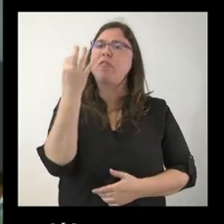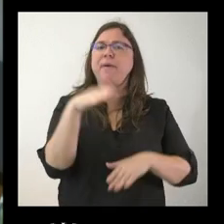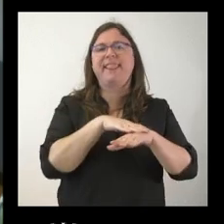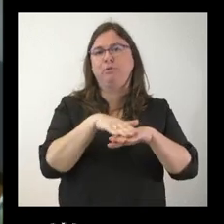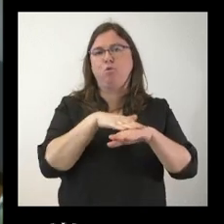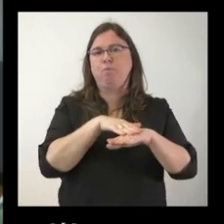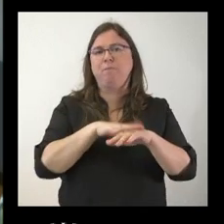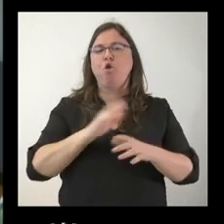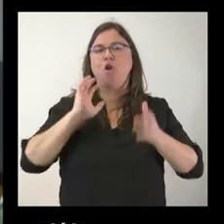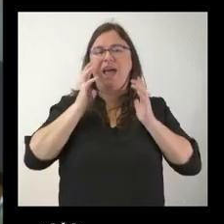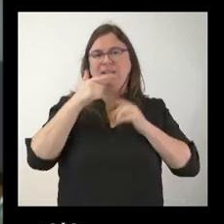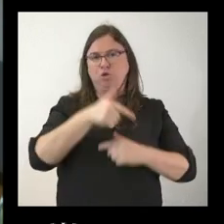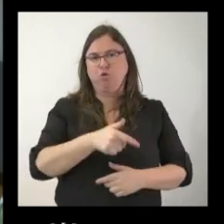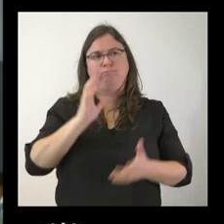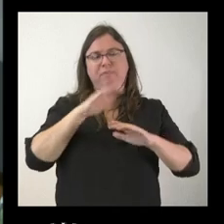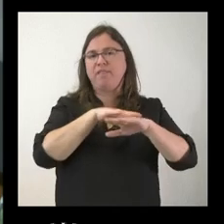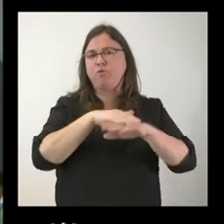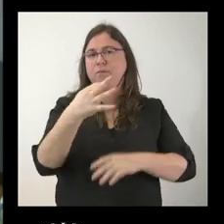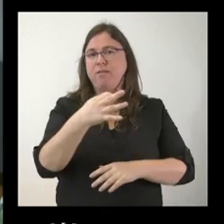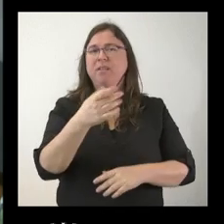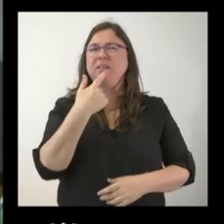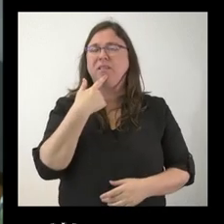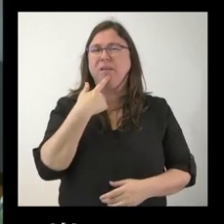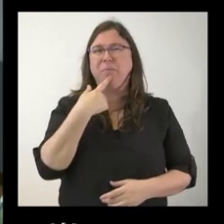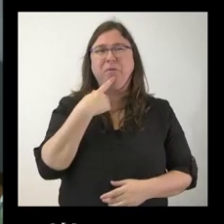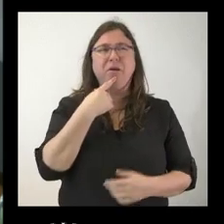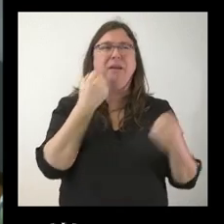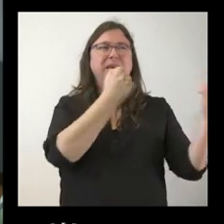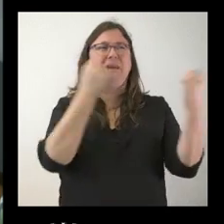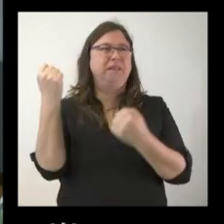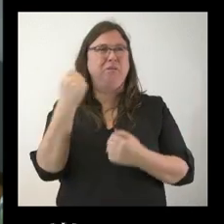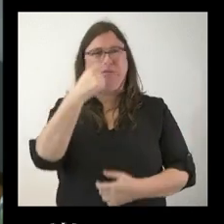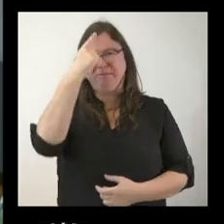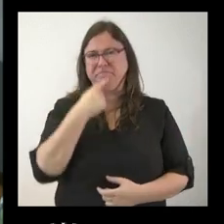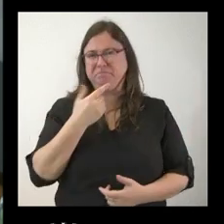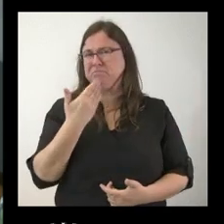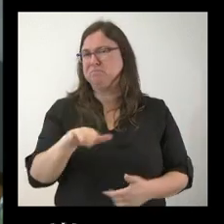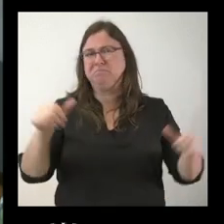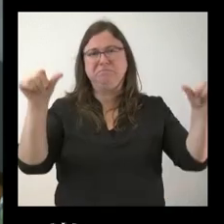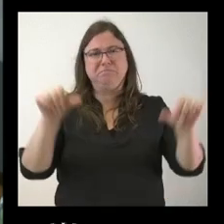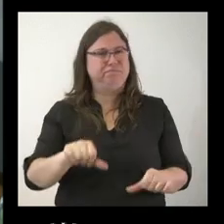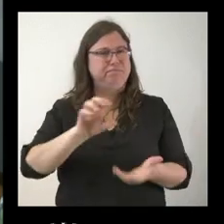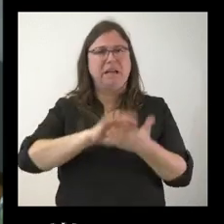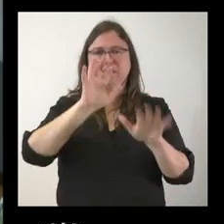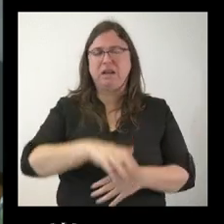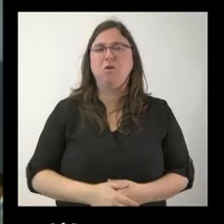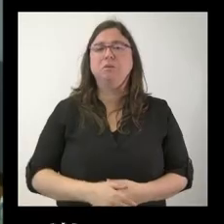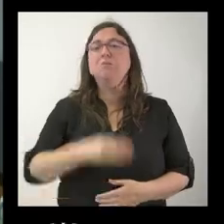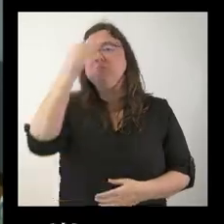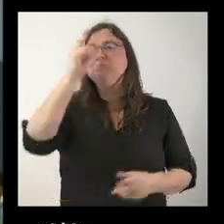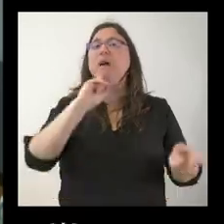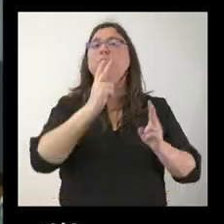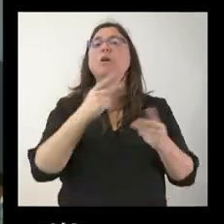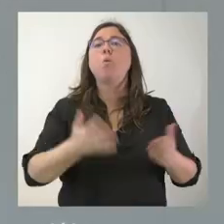gesto y lo ha achacado al deterioro institucional que a su juicio se vive en castillón no sé qué le pueden